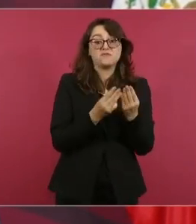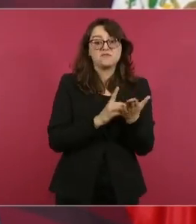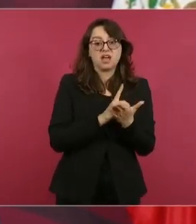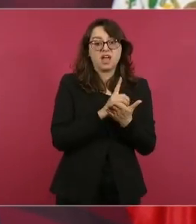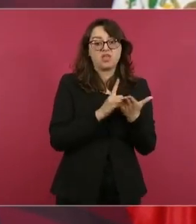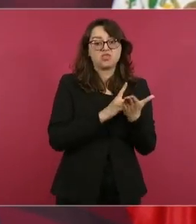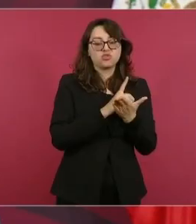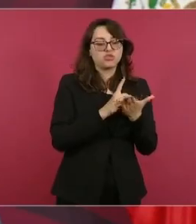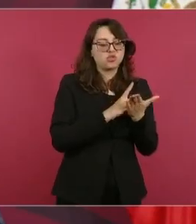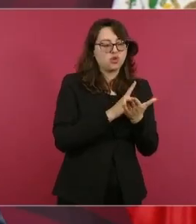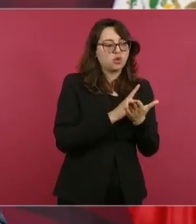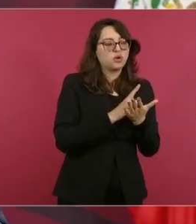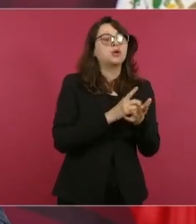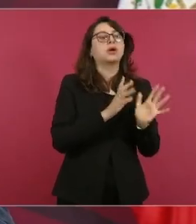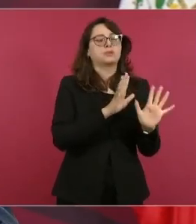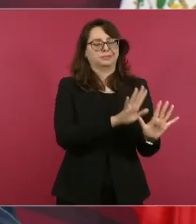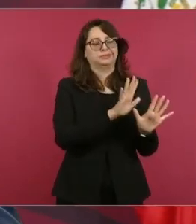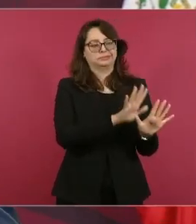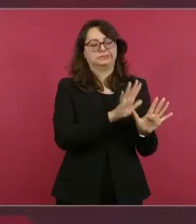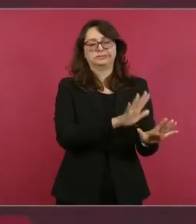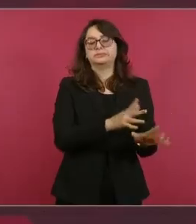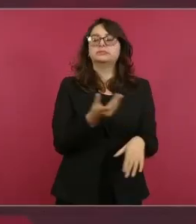se infiltraban en estas